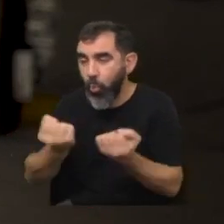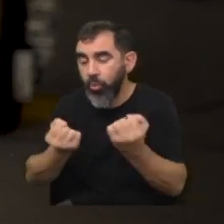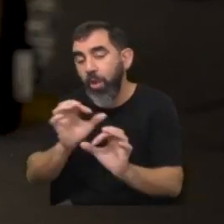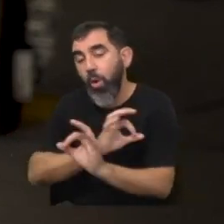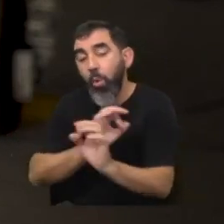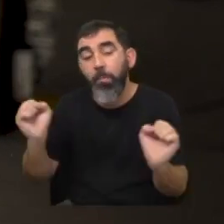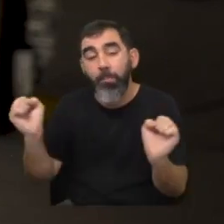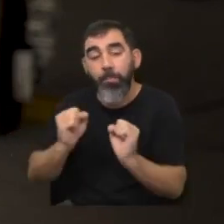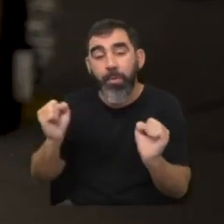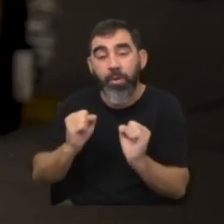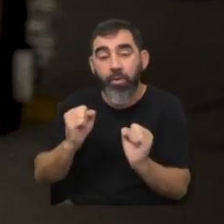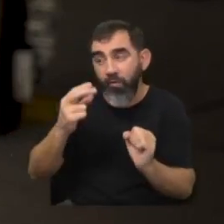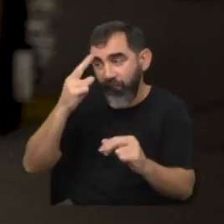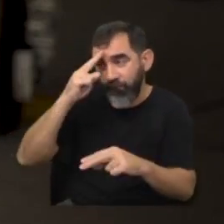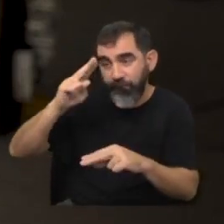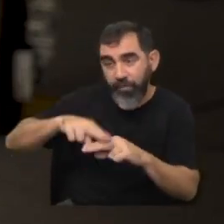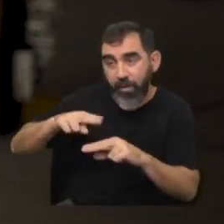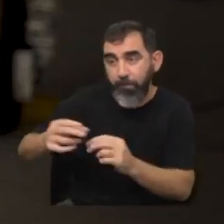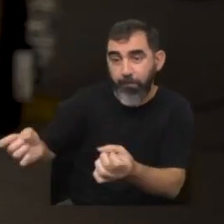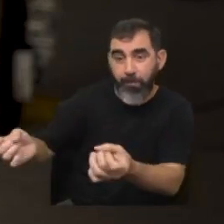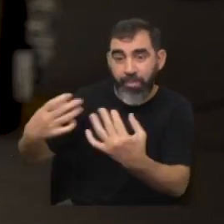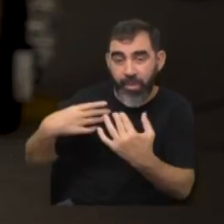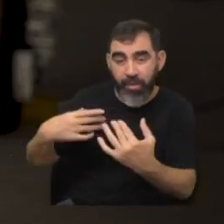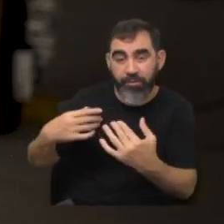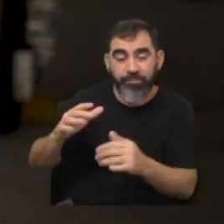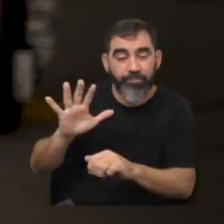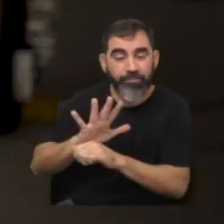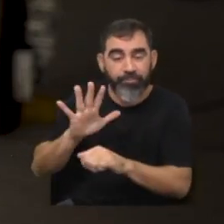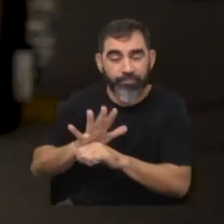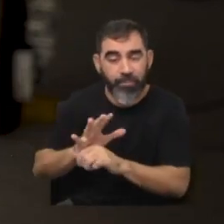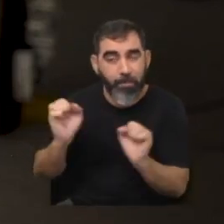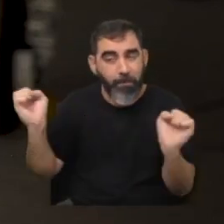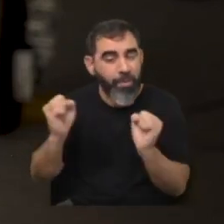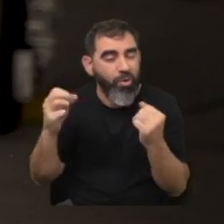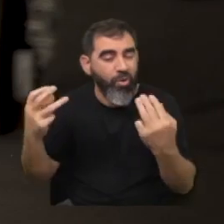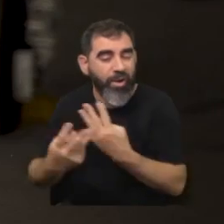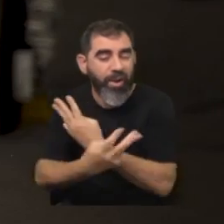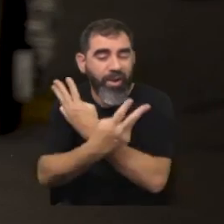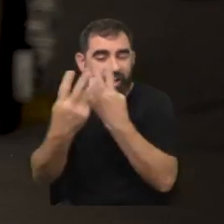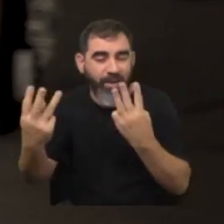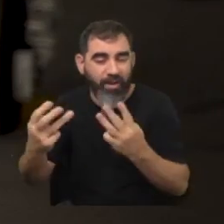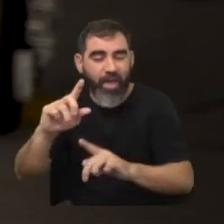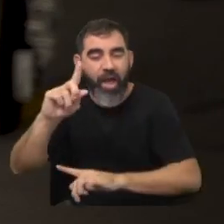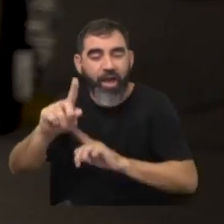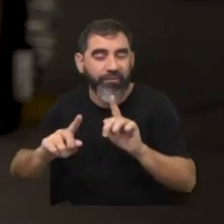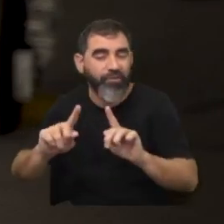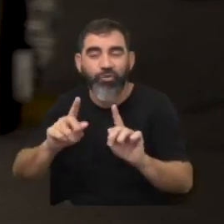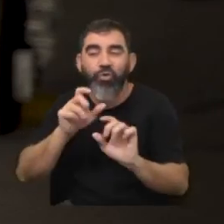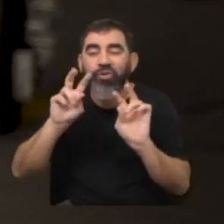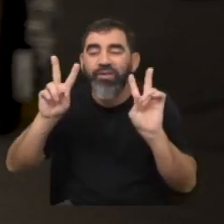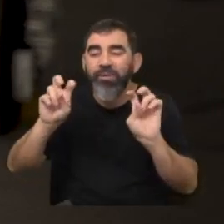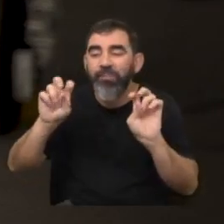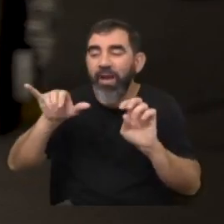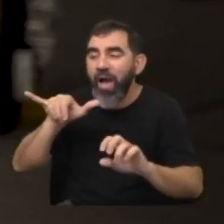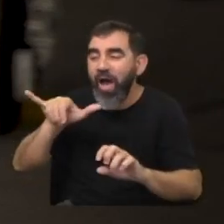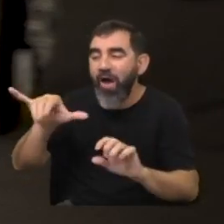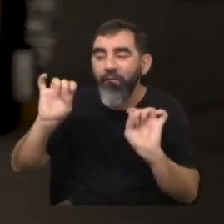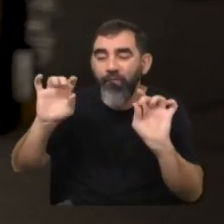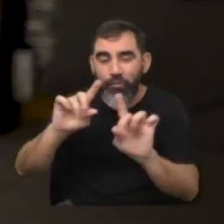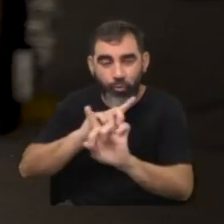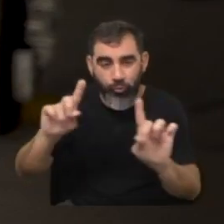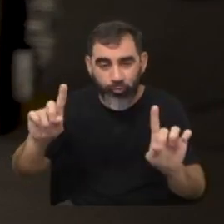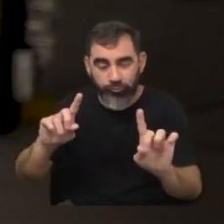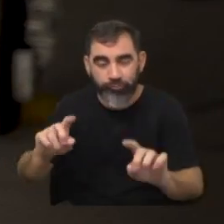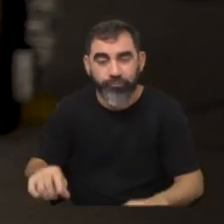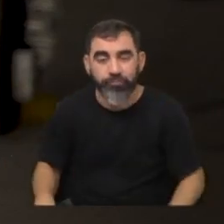han tenido miedo a las enfermedades. Entonces ya tenemos como una base más miedosa que ahí a veces nos implica trabajar no solo desde la psicoterapia,